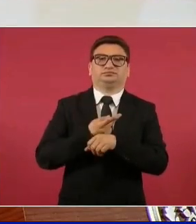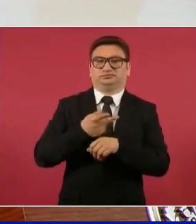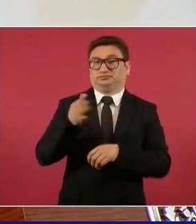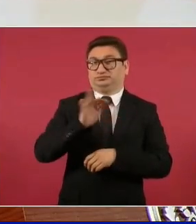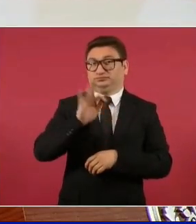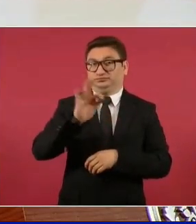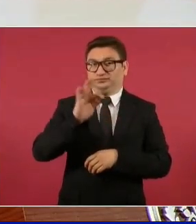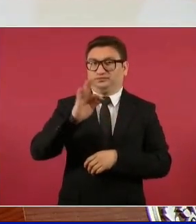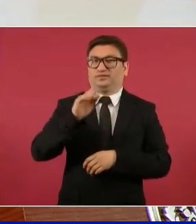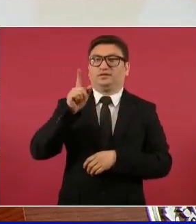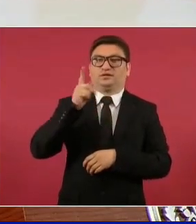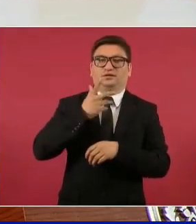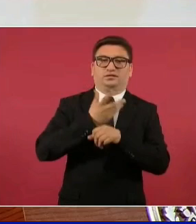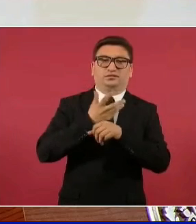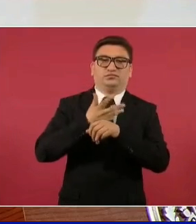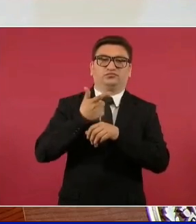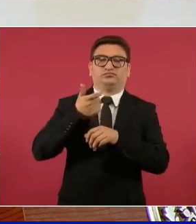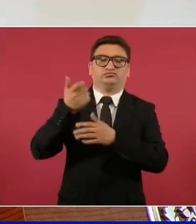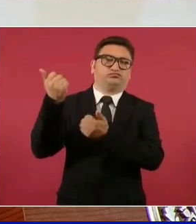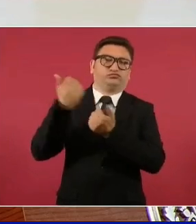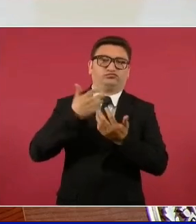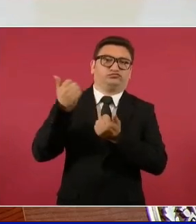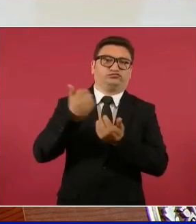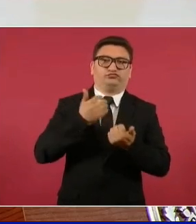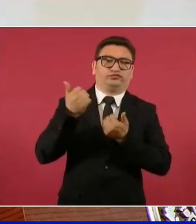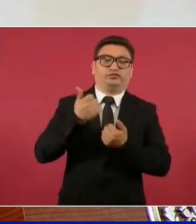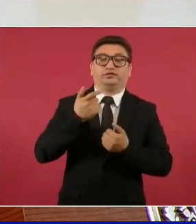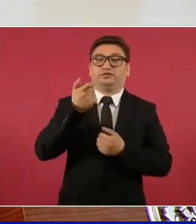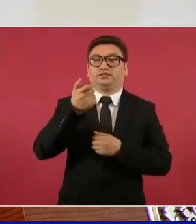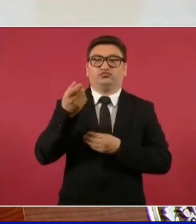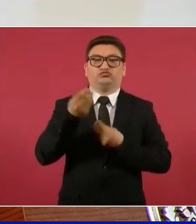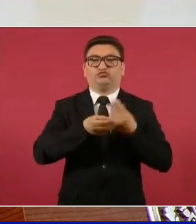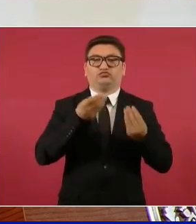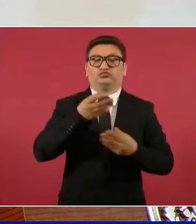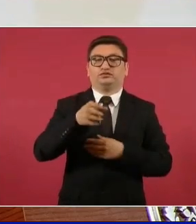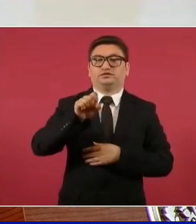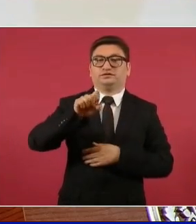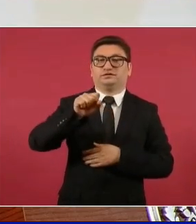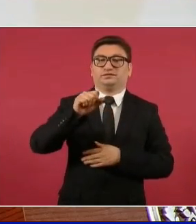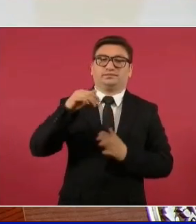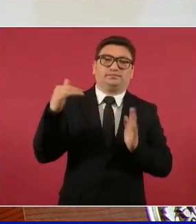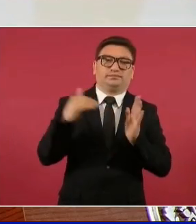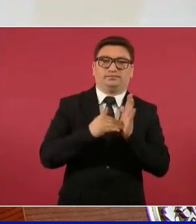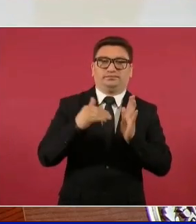que lleguen las remesas a 60,000 millones de dólares.